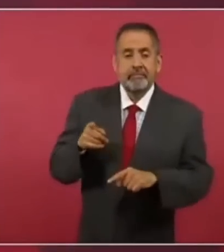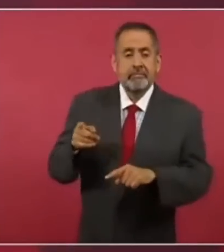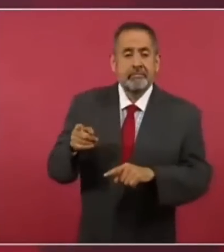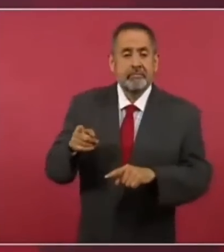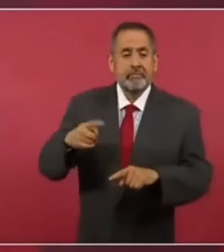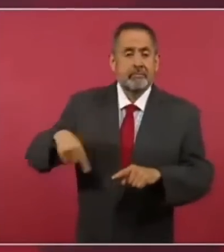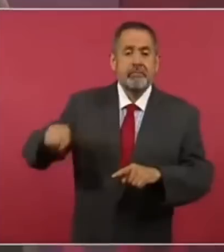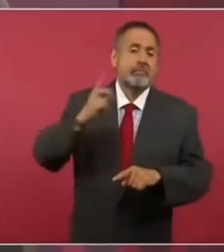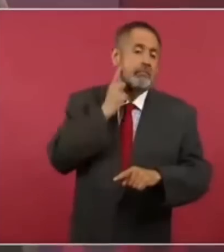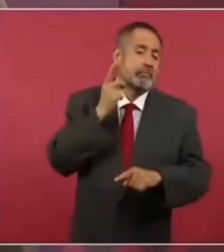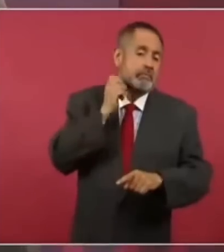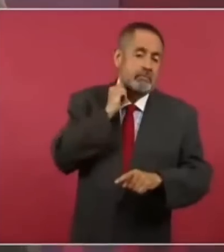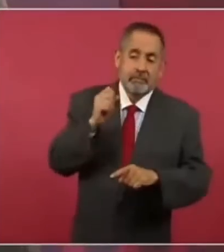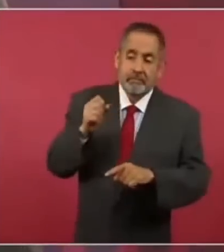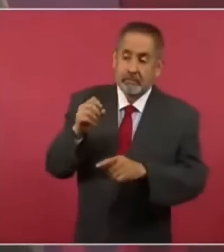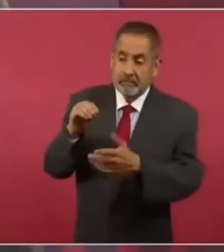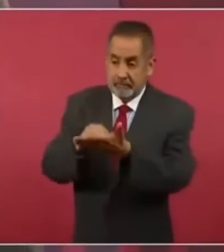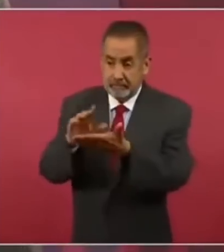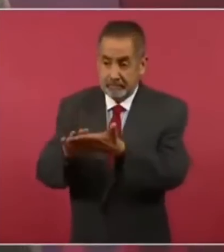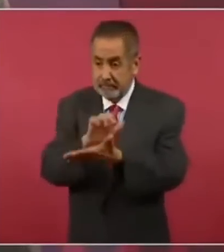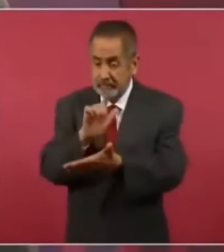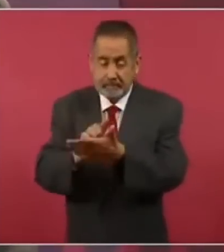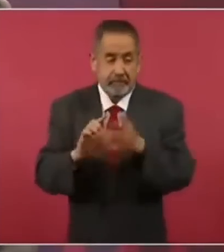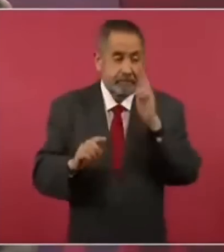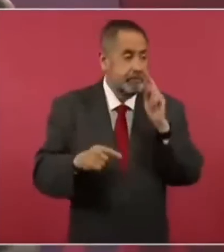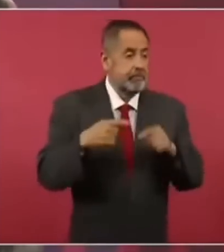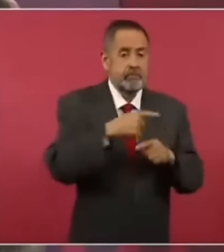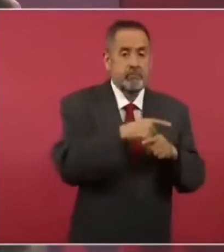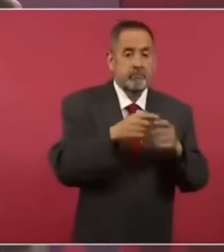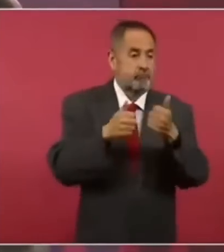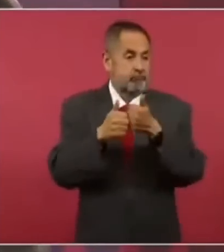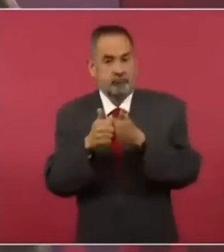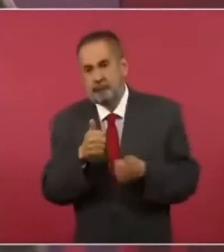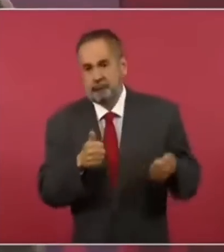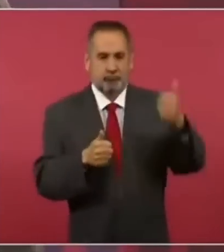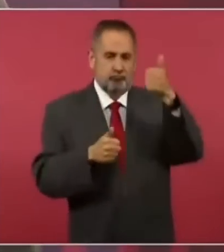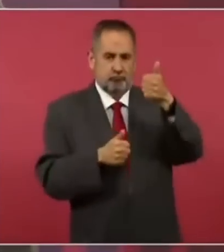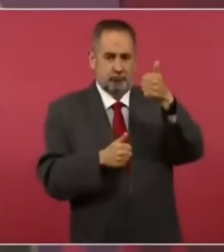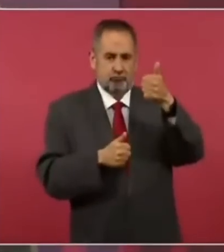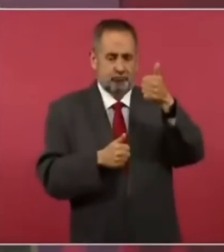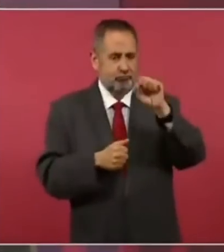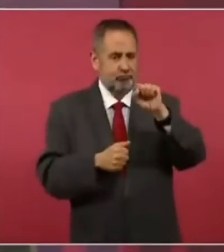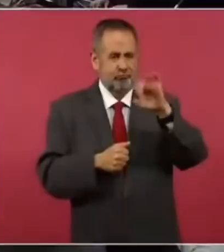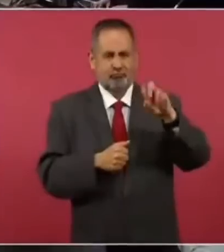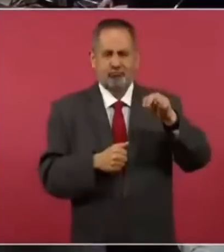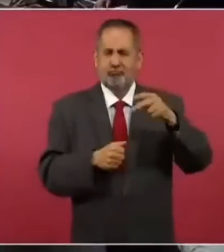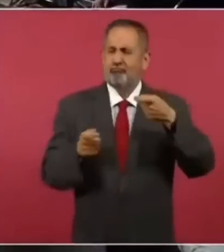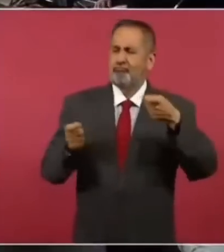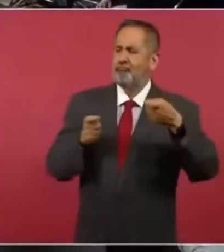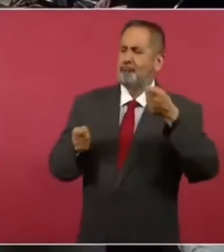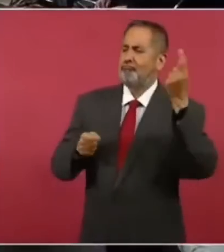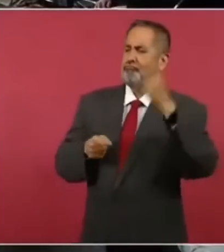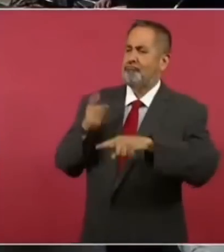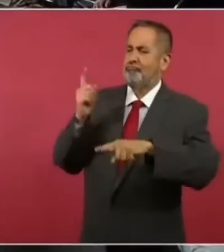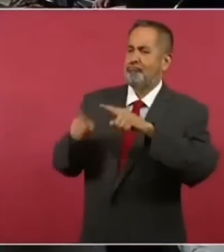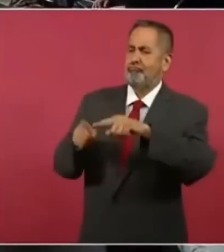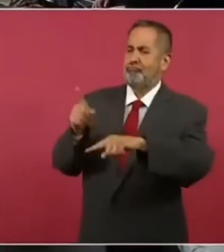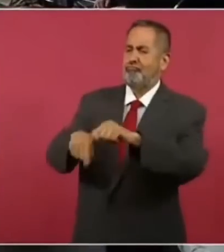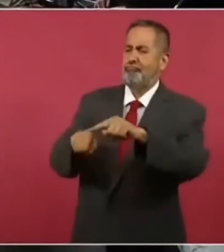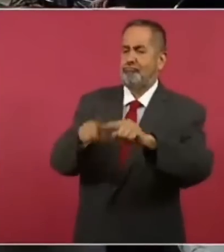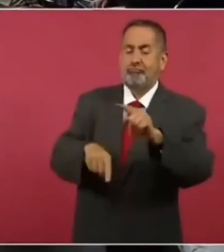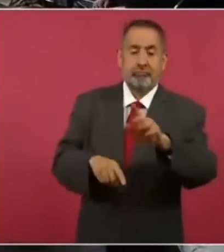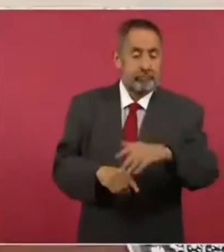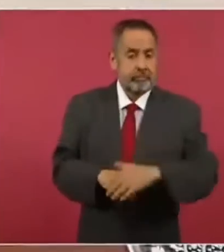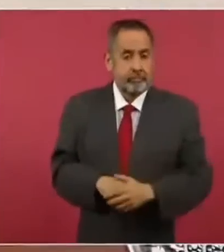los diputados y los senadores, porque ya es el supremo poder conservador.